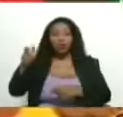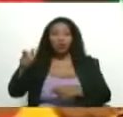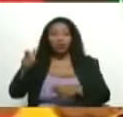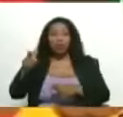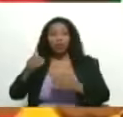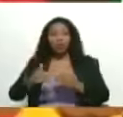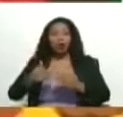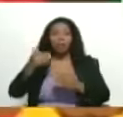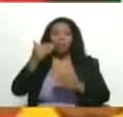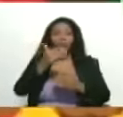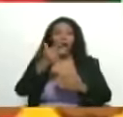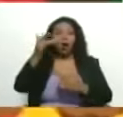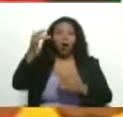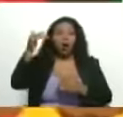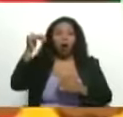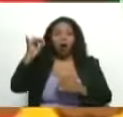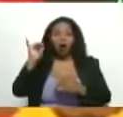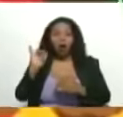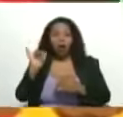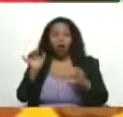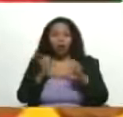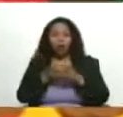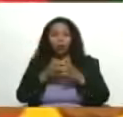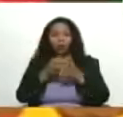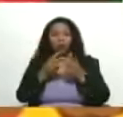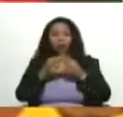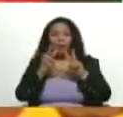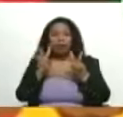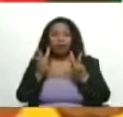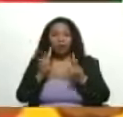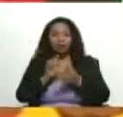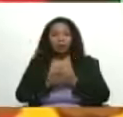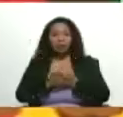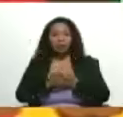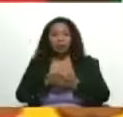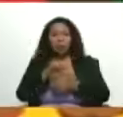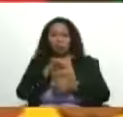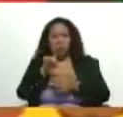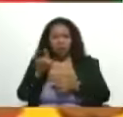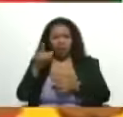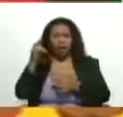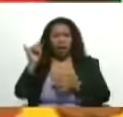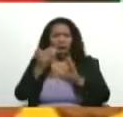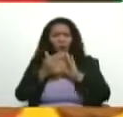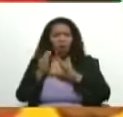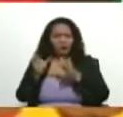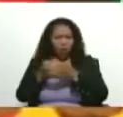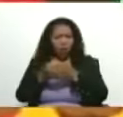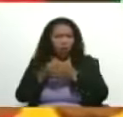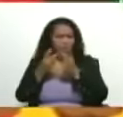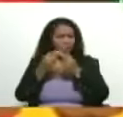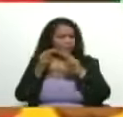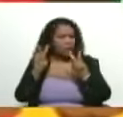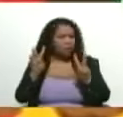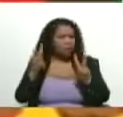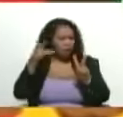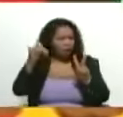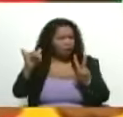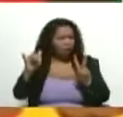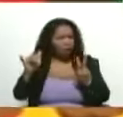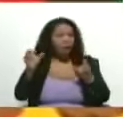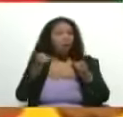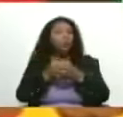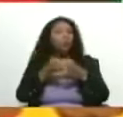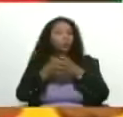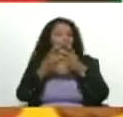luego están los cuadrantes de paz. ¿Ustedes en sus comunidades hay cuadrantes de paz? Cuadrantes